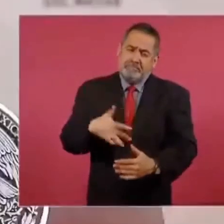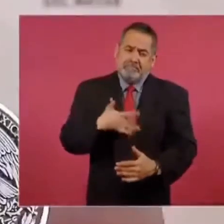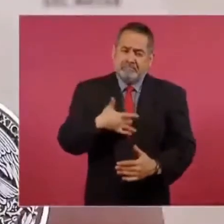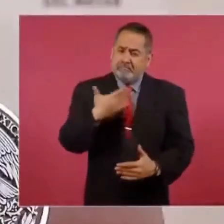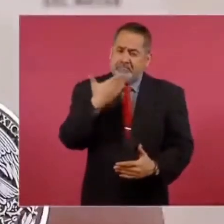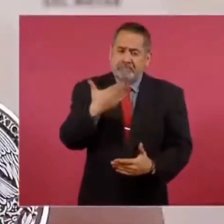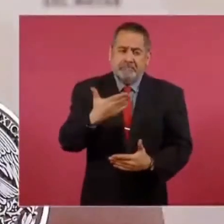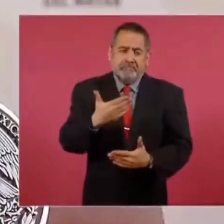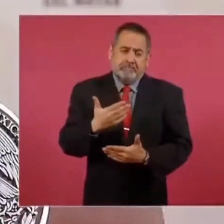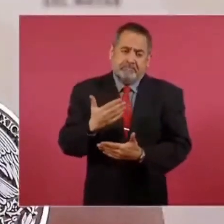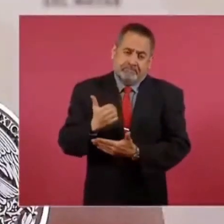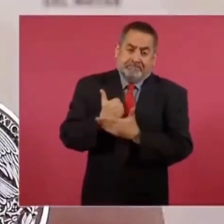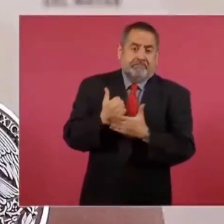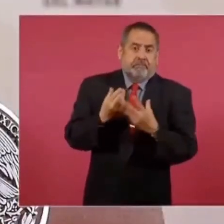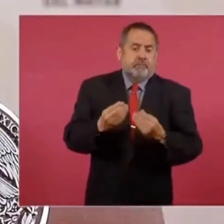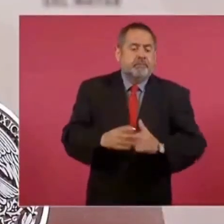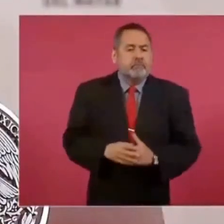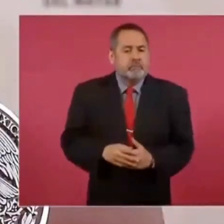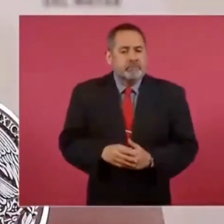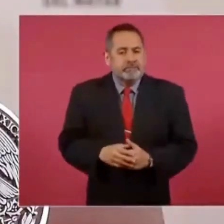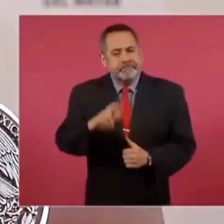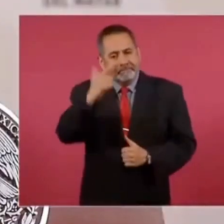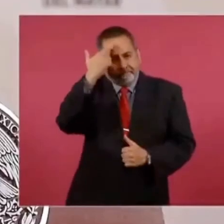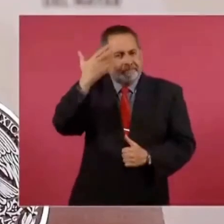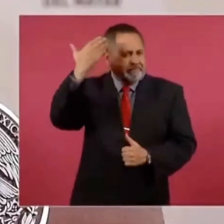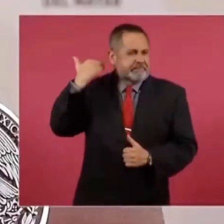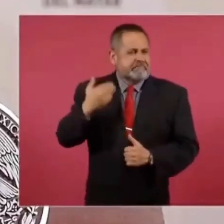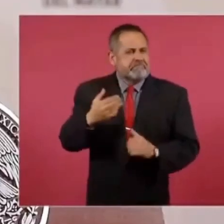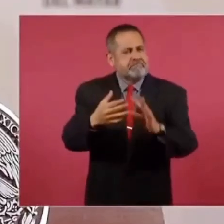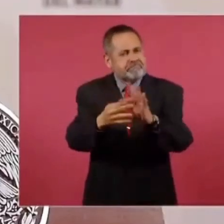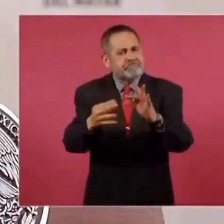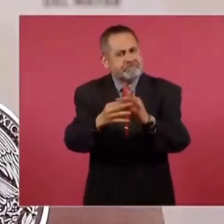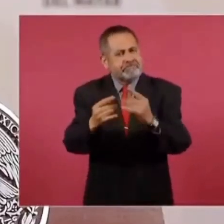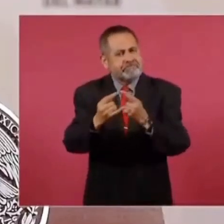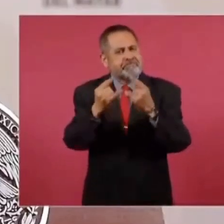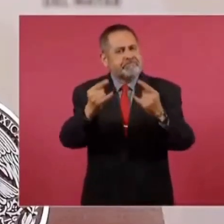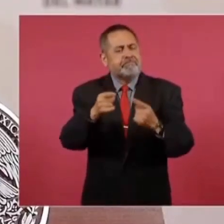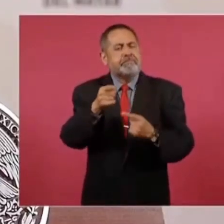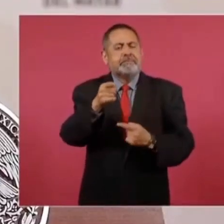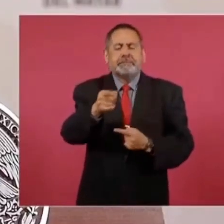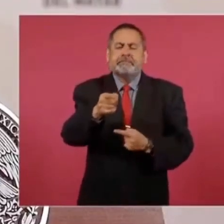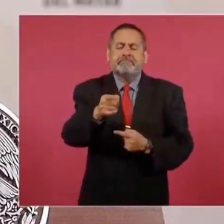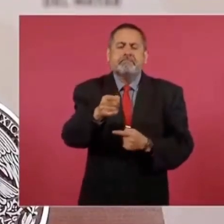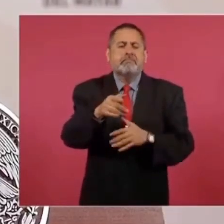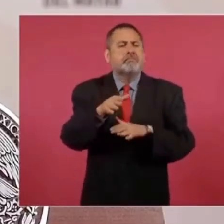Ya hemos hablado de cómo